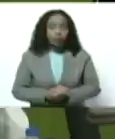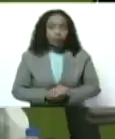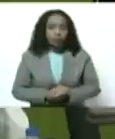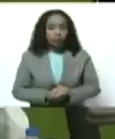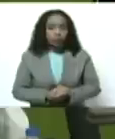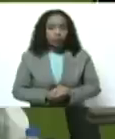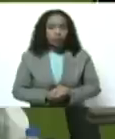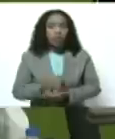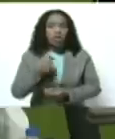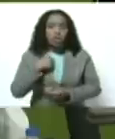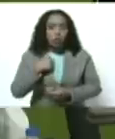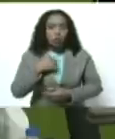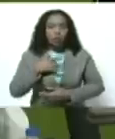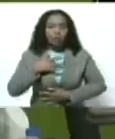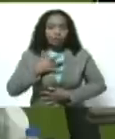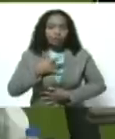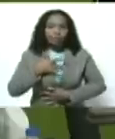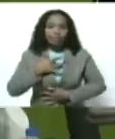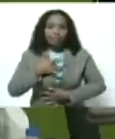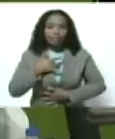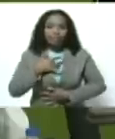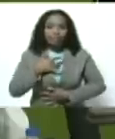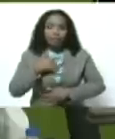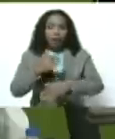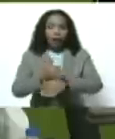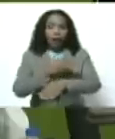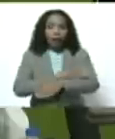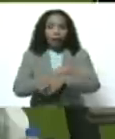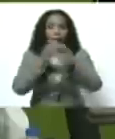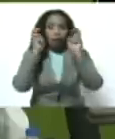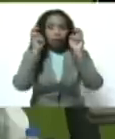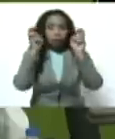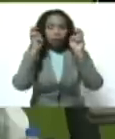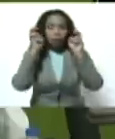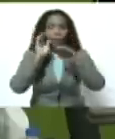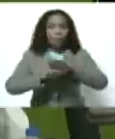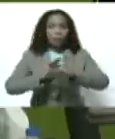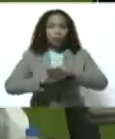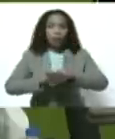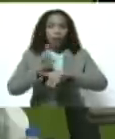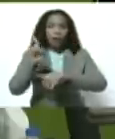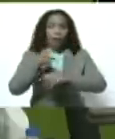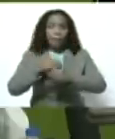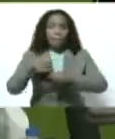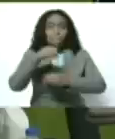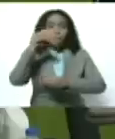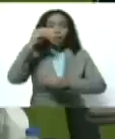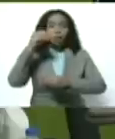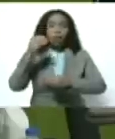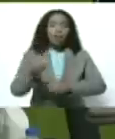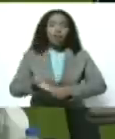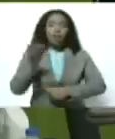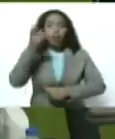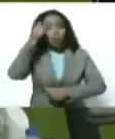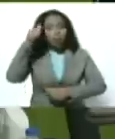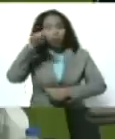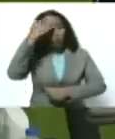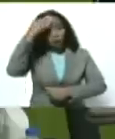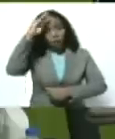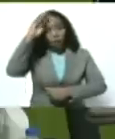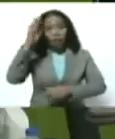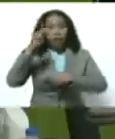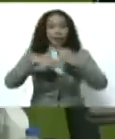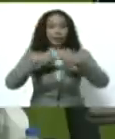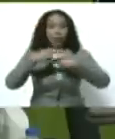Y estoy muy conmovido ante el hecho de que el espíritu indomable del pueblo cubano y la